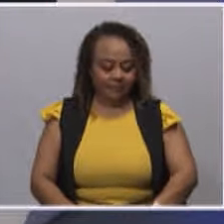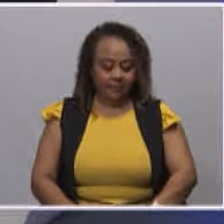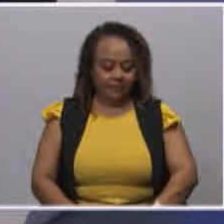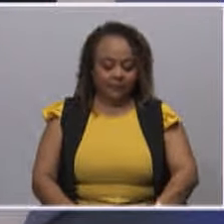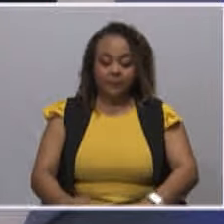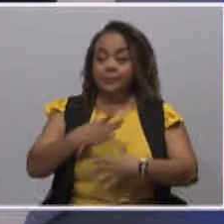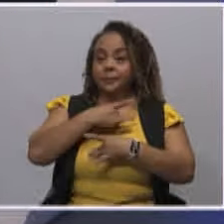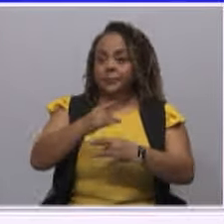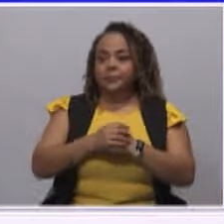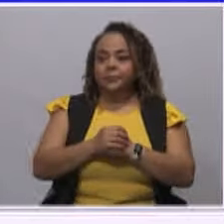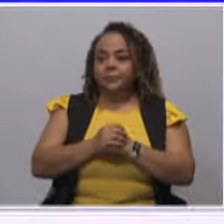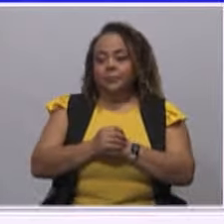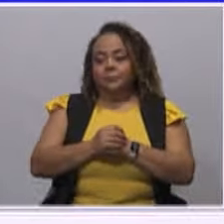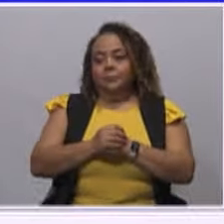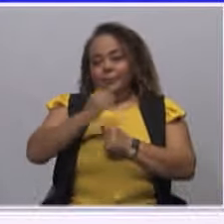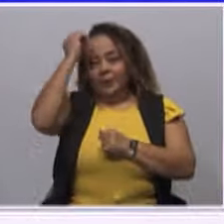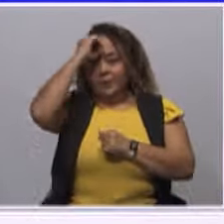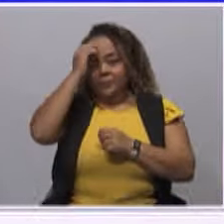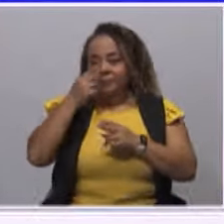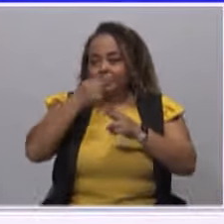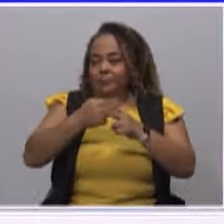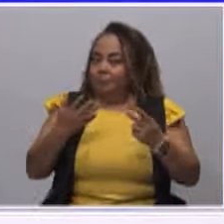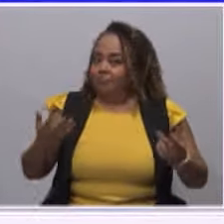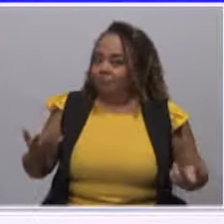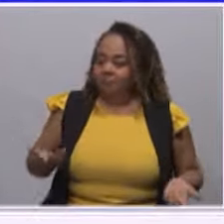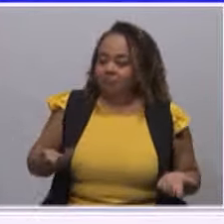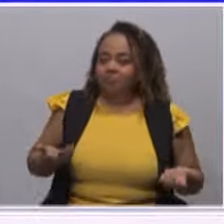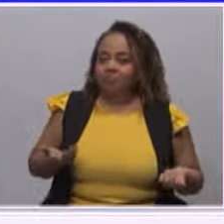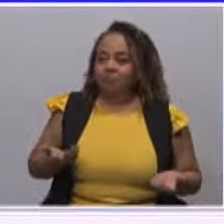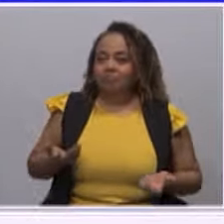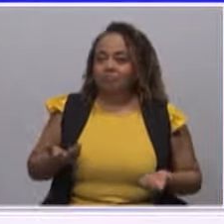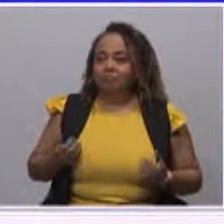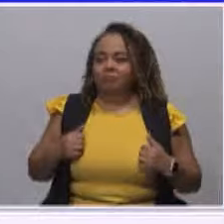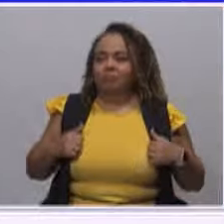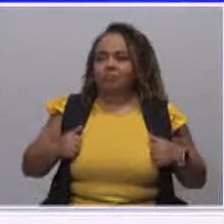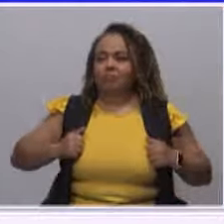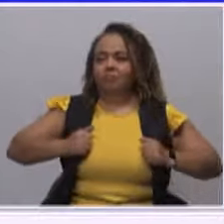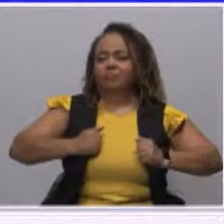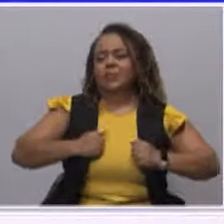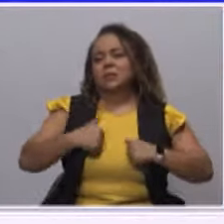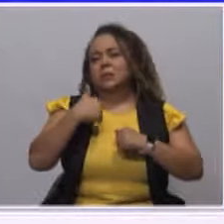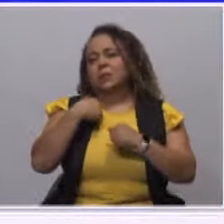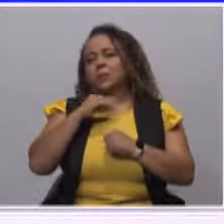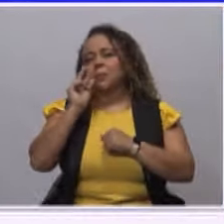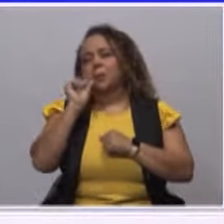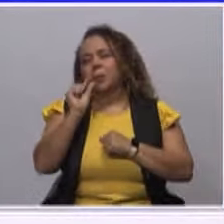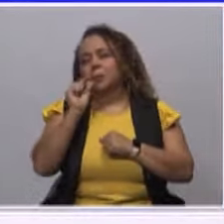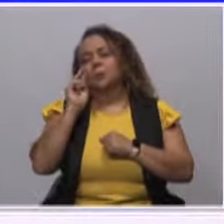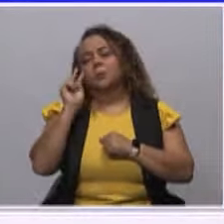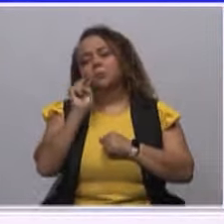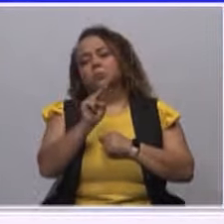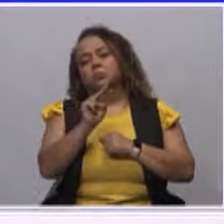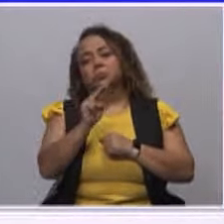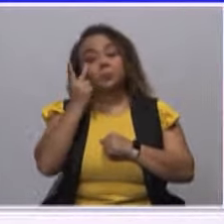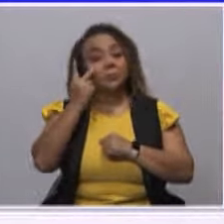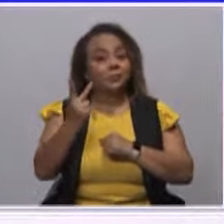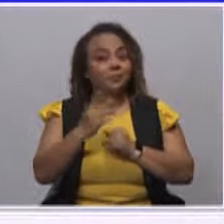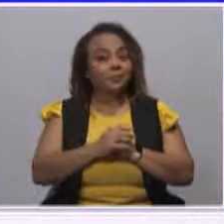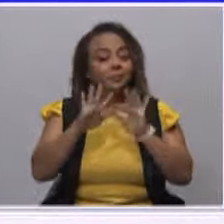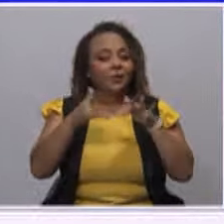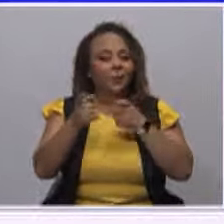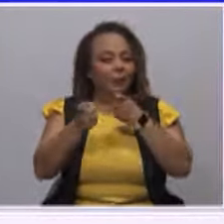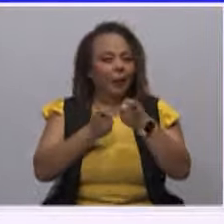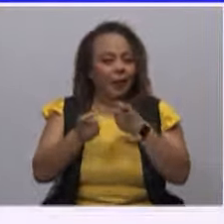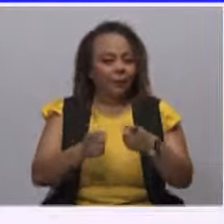obviamente son hombres que HM e los a los cuales ya uno va a tener un poquito en el radar vamos a ver cómo cómo será el